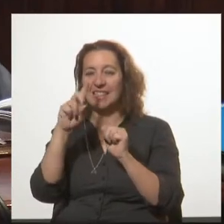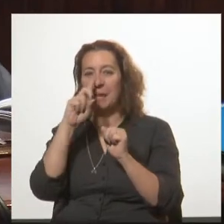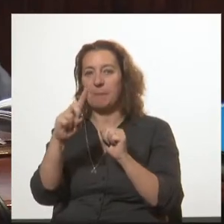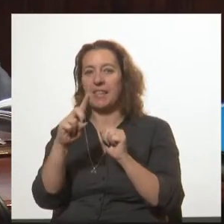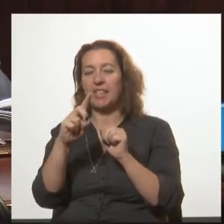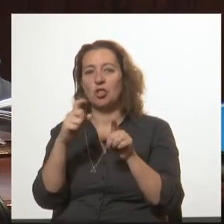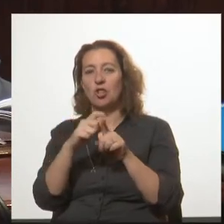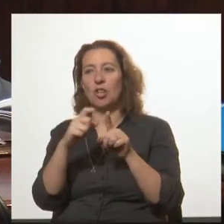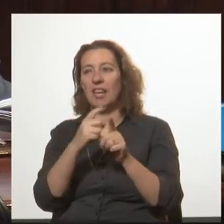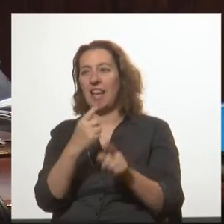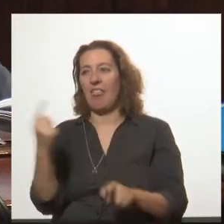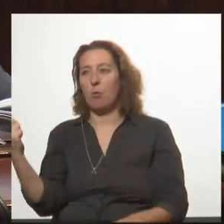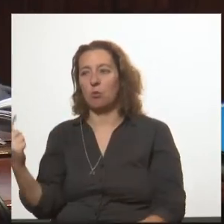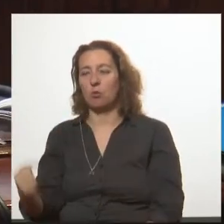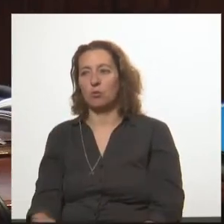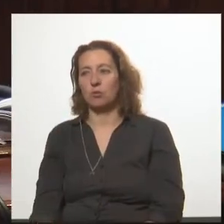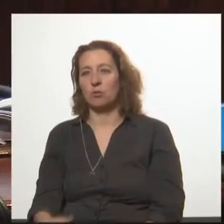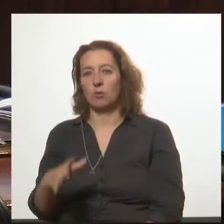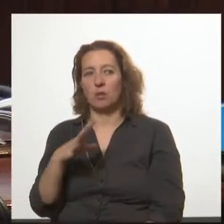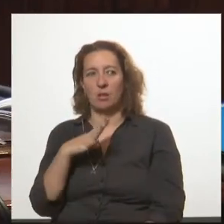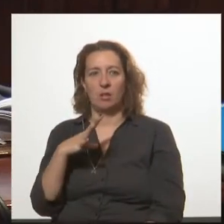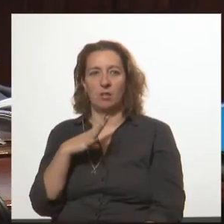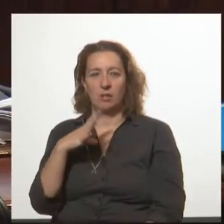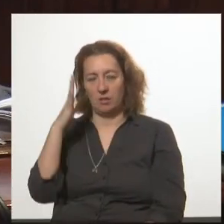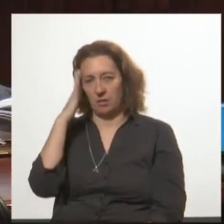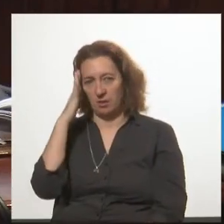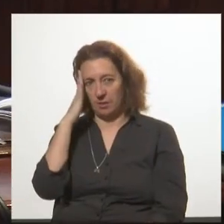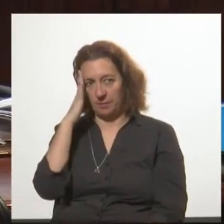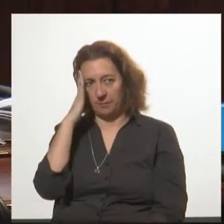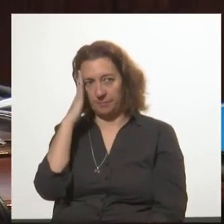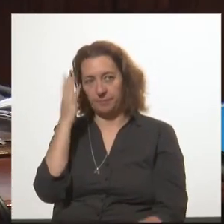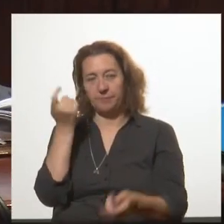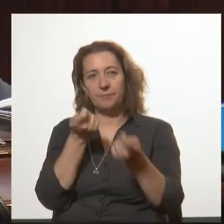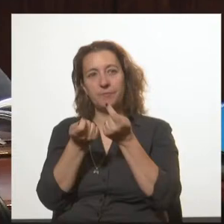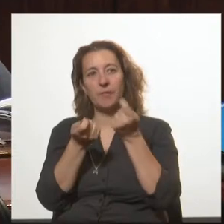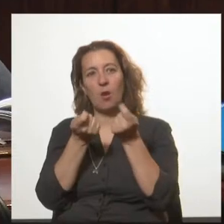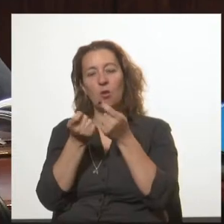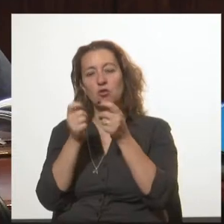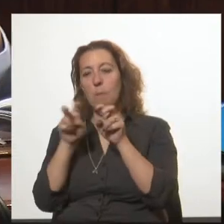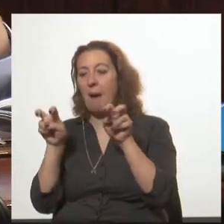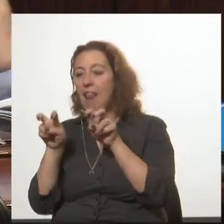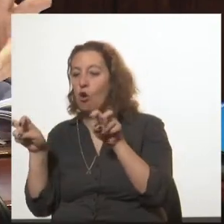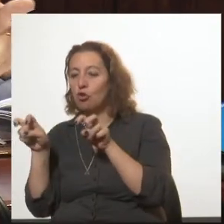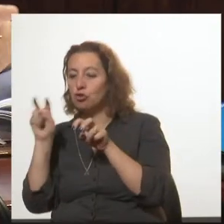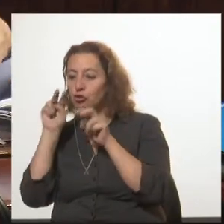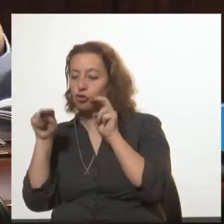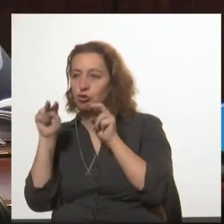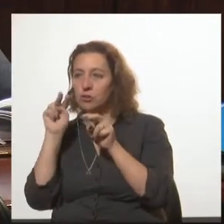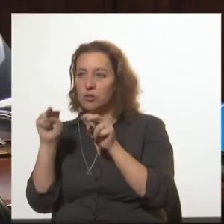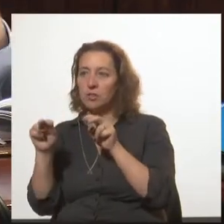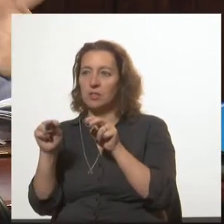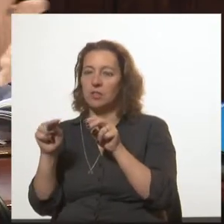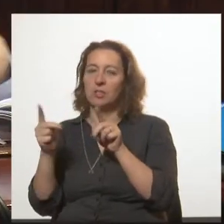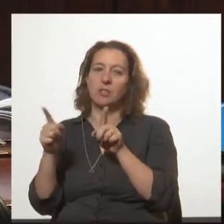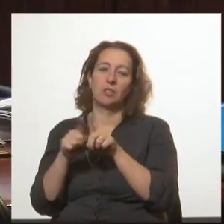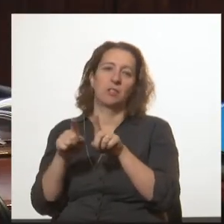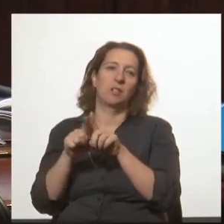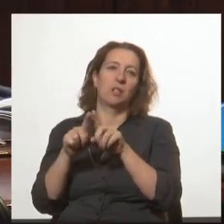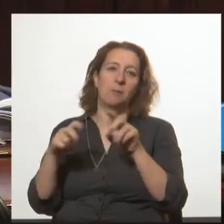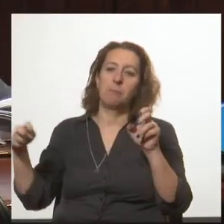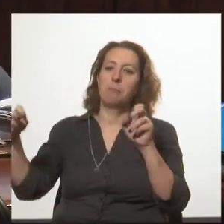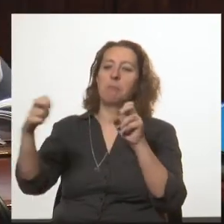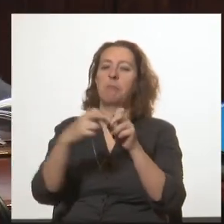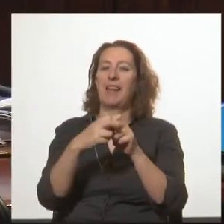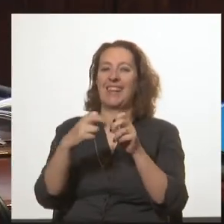uno tenemos presentes que los negocios vinculados a los palcos en estadios como el parque central o como el